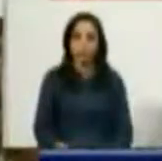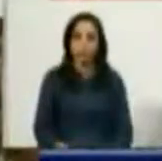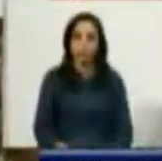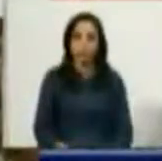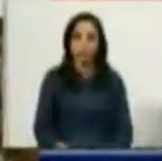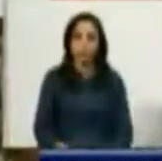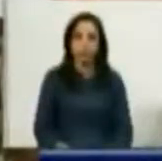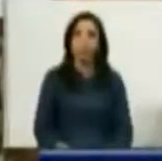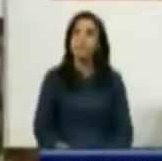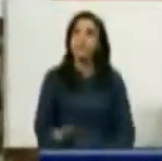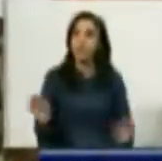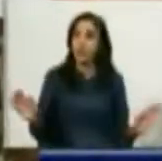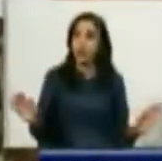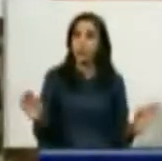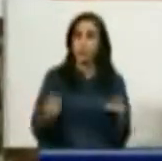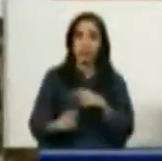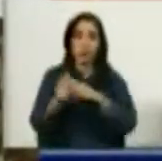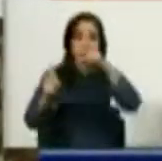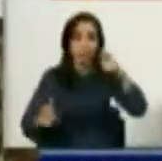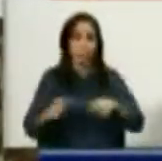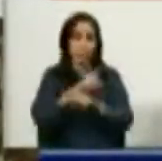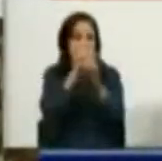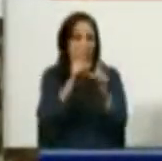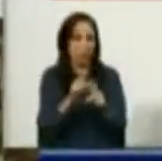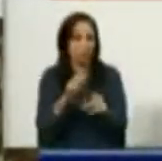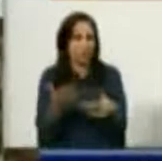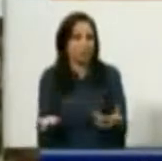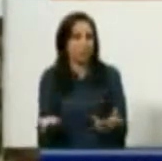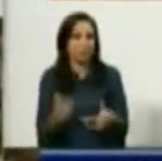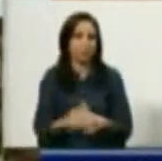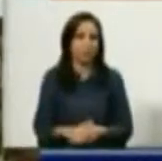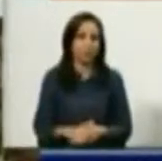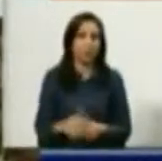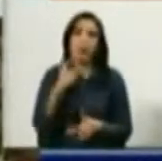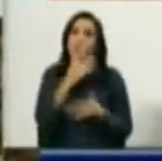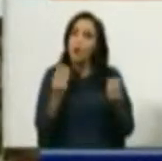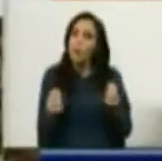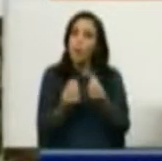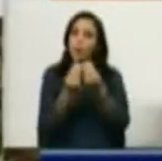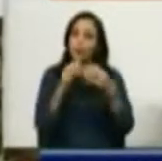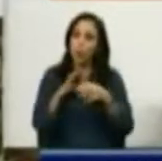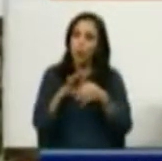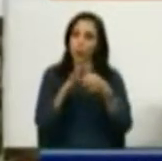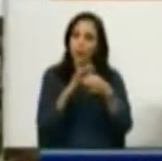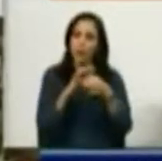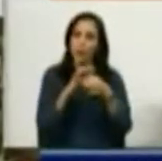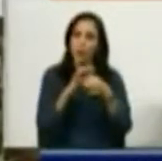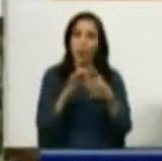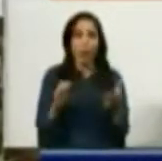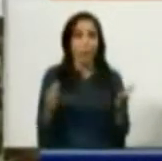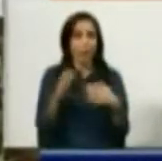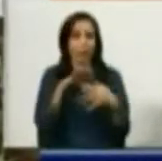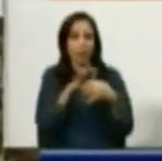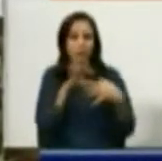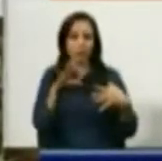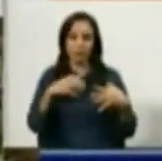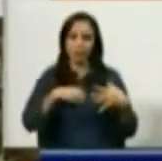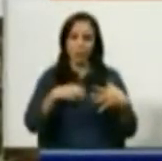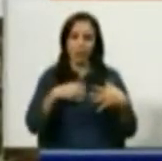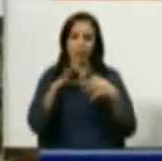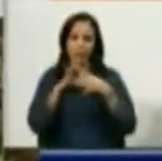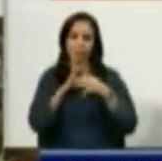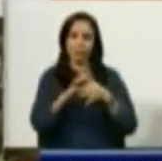la gente se pregunta mantengámonos Unidos para que no puedan el día